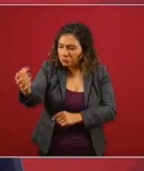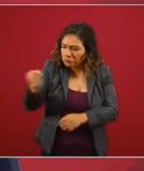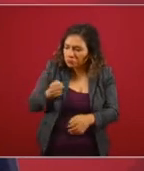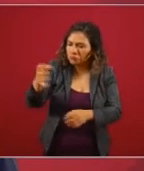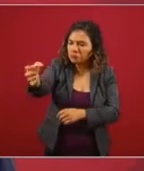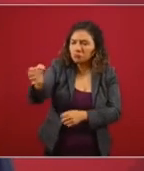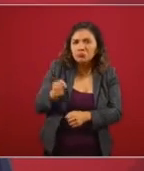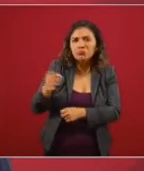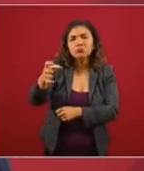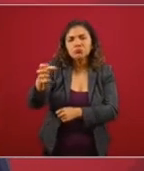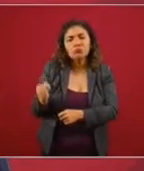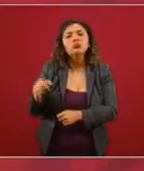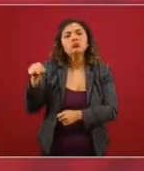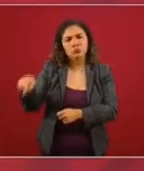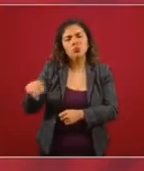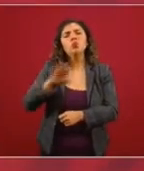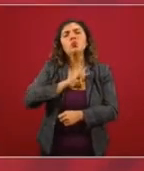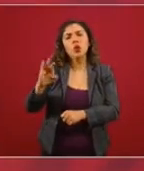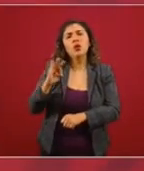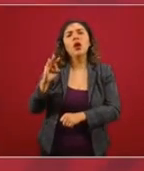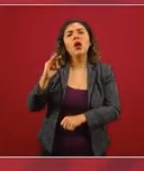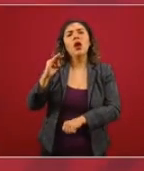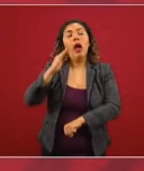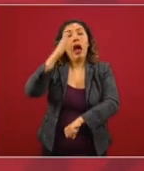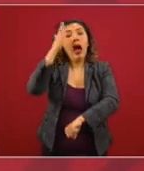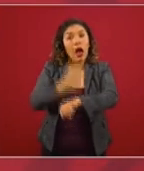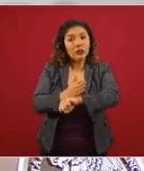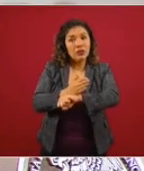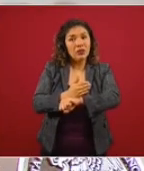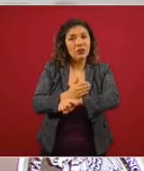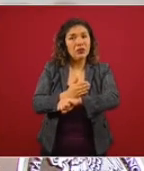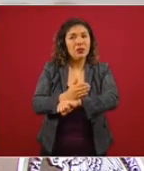puedes tener una reducción de pena